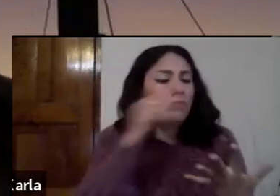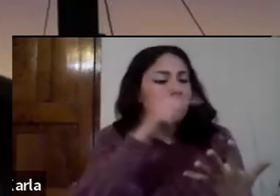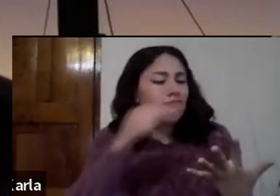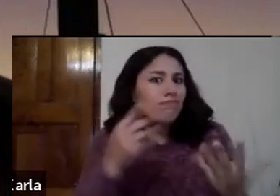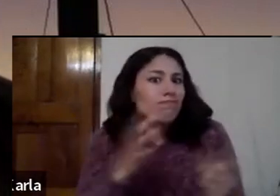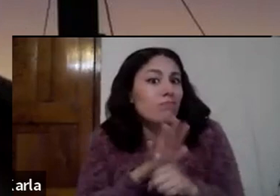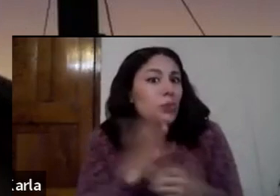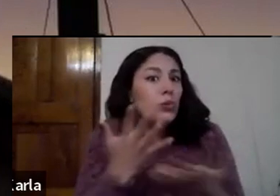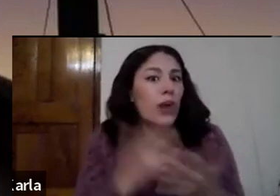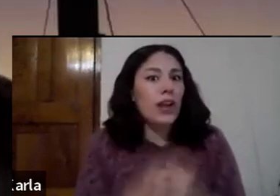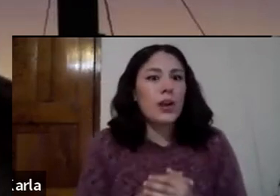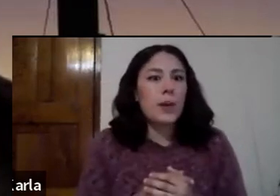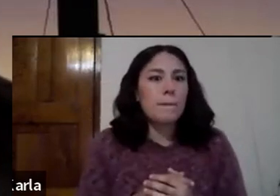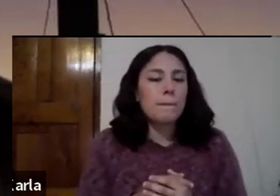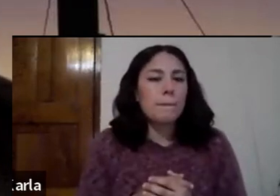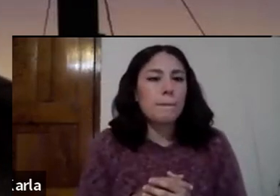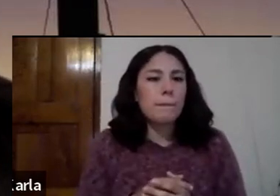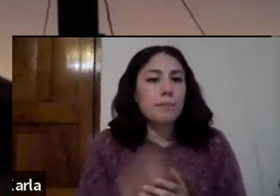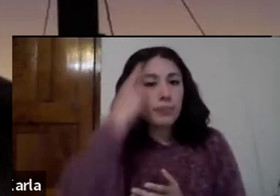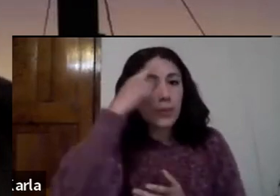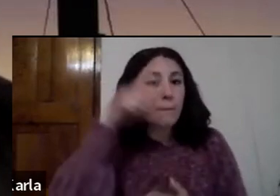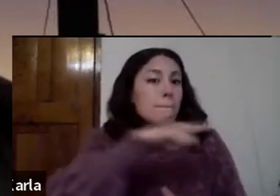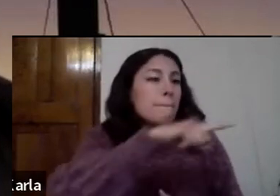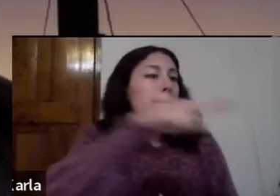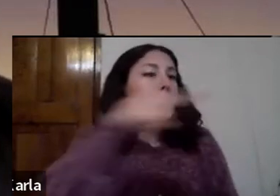¿Quién es Dios para ti?